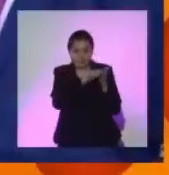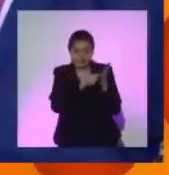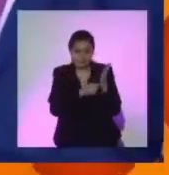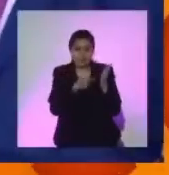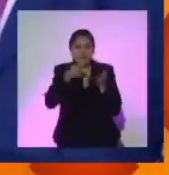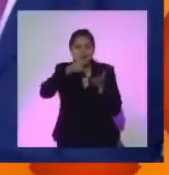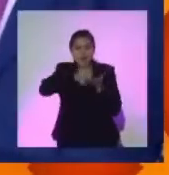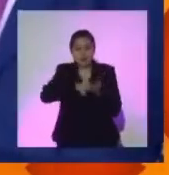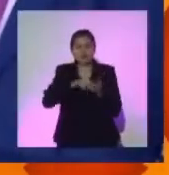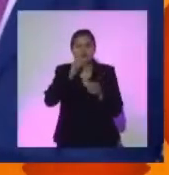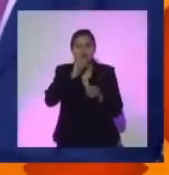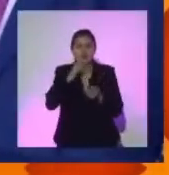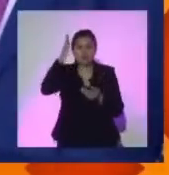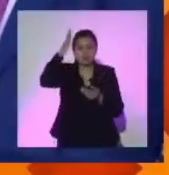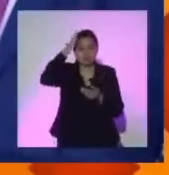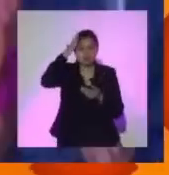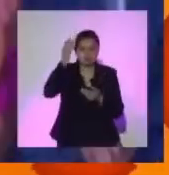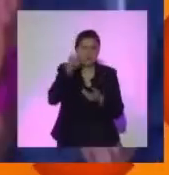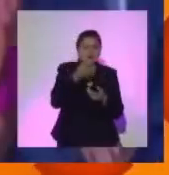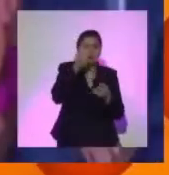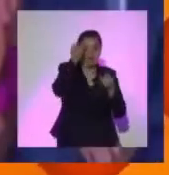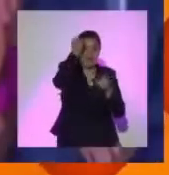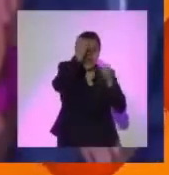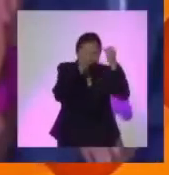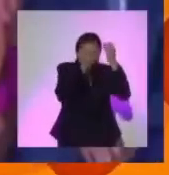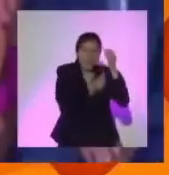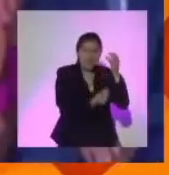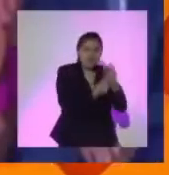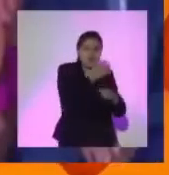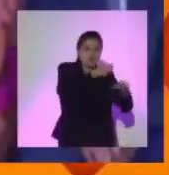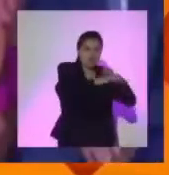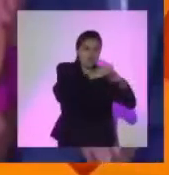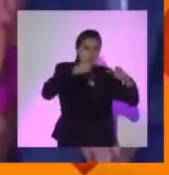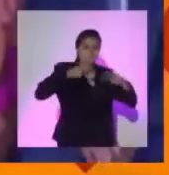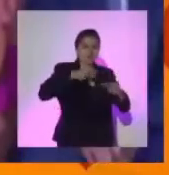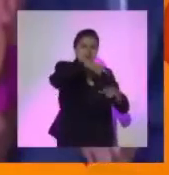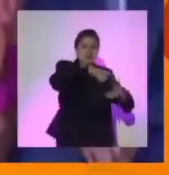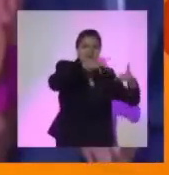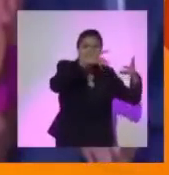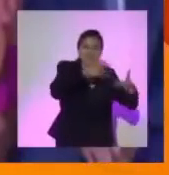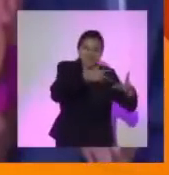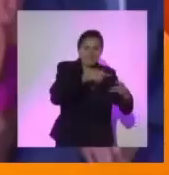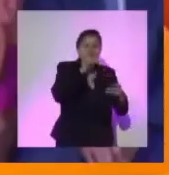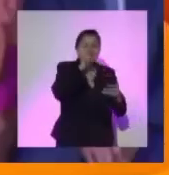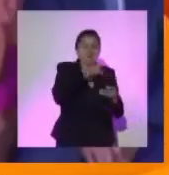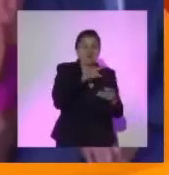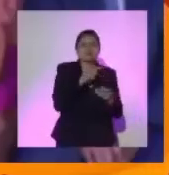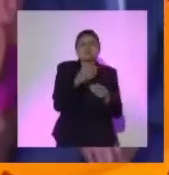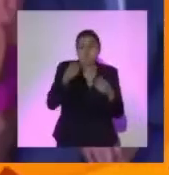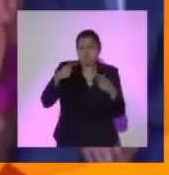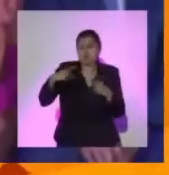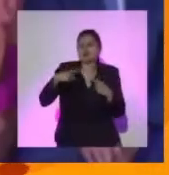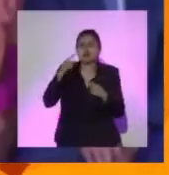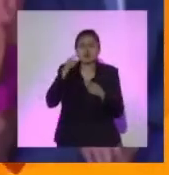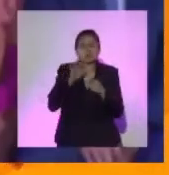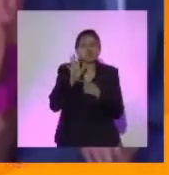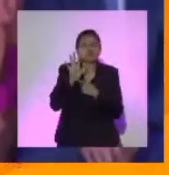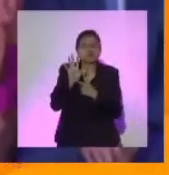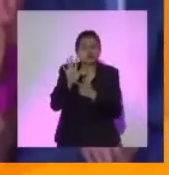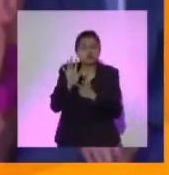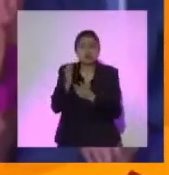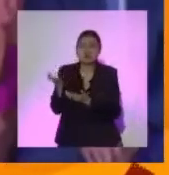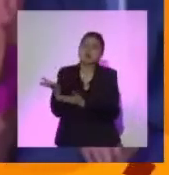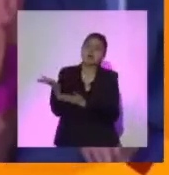Libro en Monterrey uno de los proyectos culturales más emblemáticos del tec de Monterrey al que renuncia en este